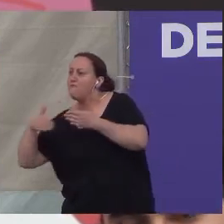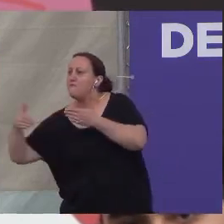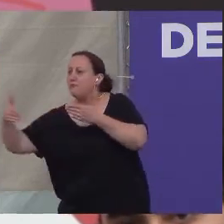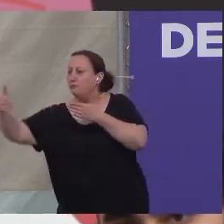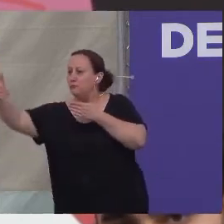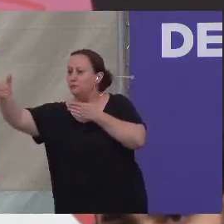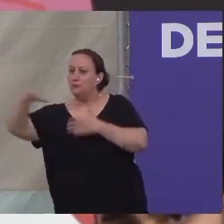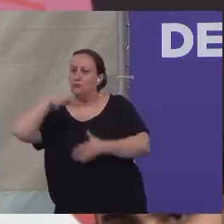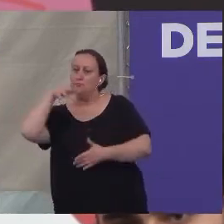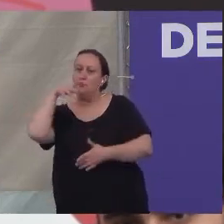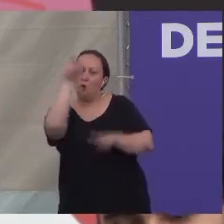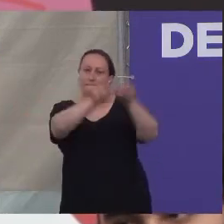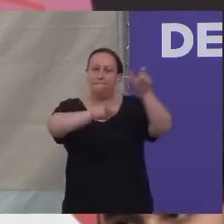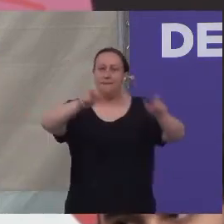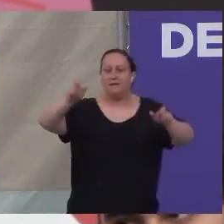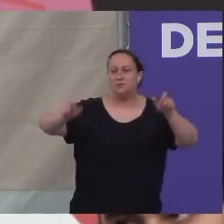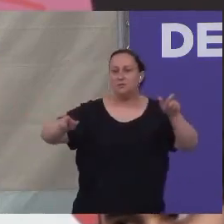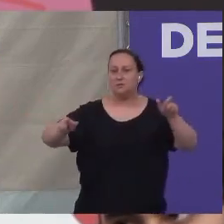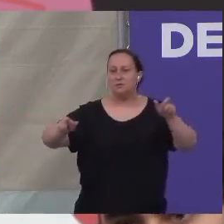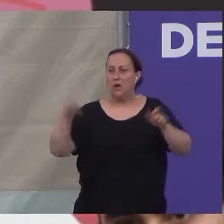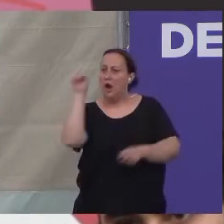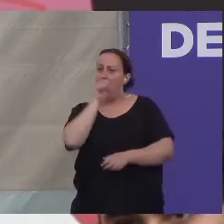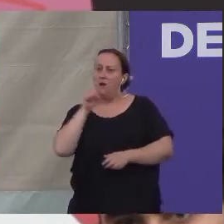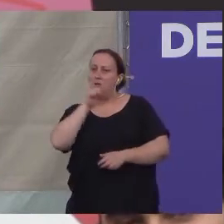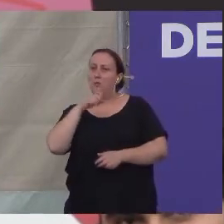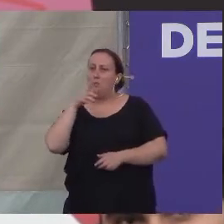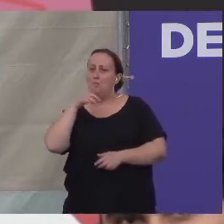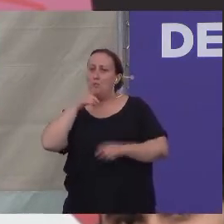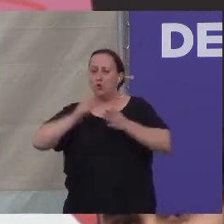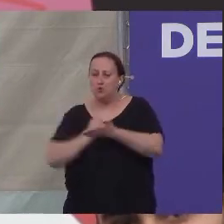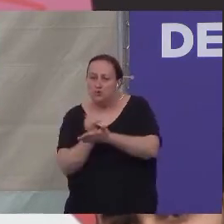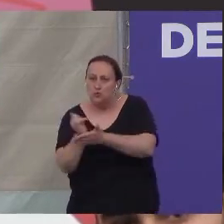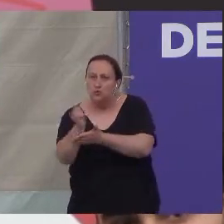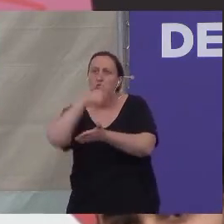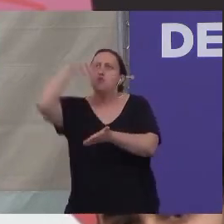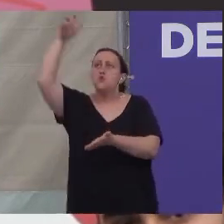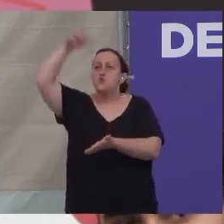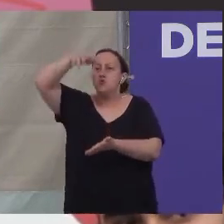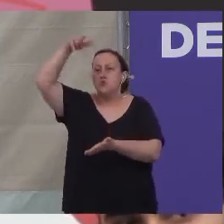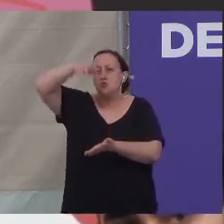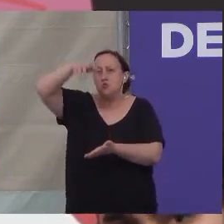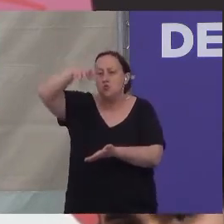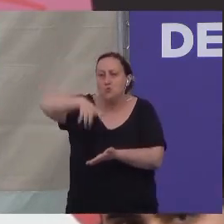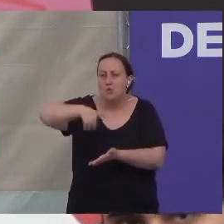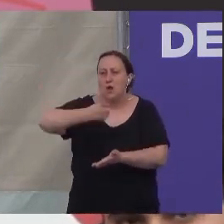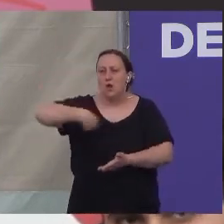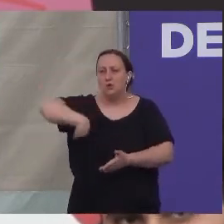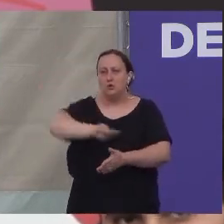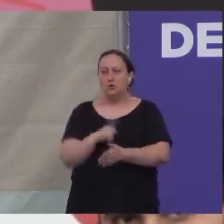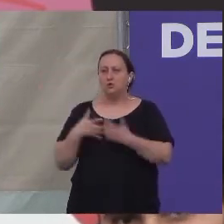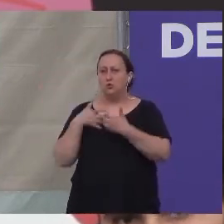y porque el pueblo. Cantamos porque llueve sobre el surco, y somos militantes de la vida.